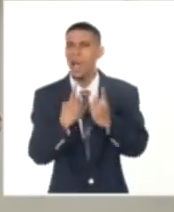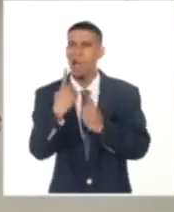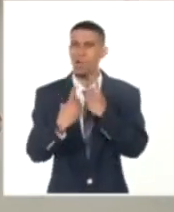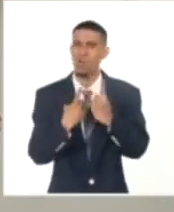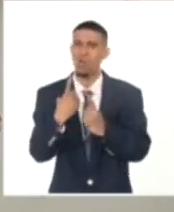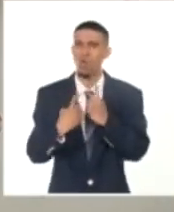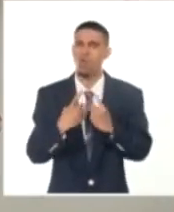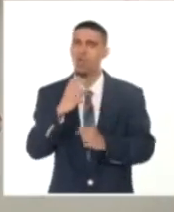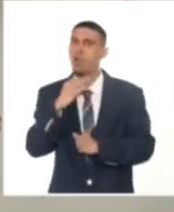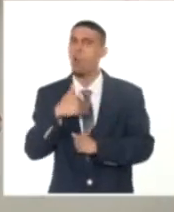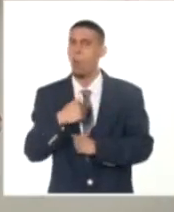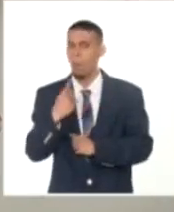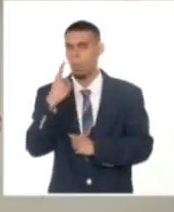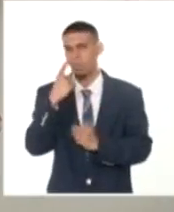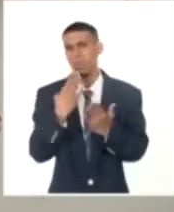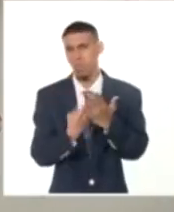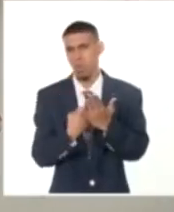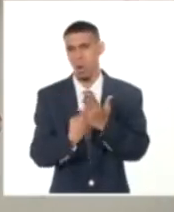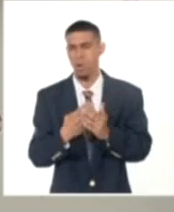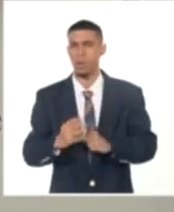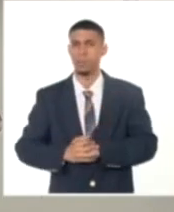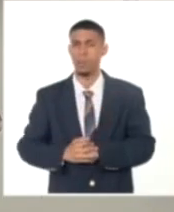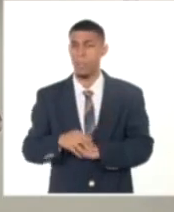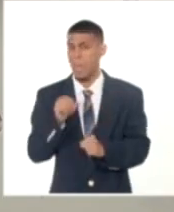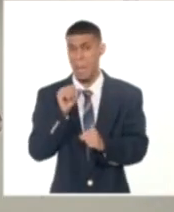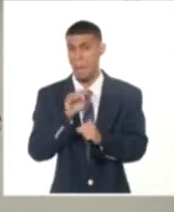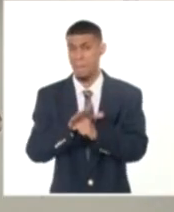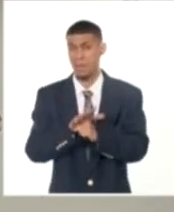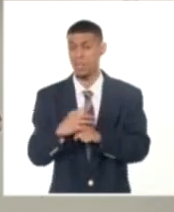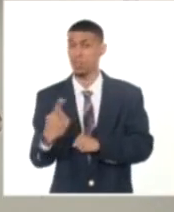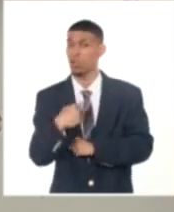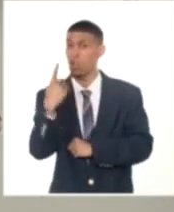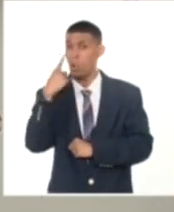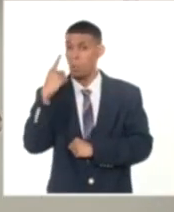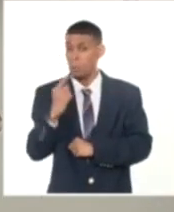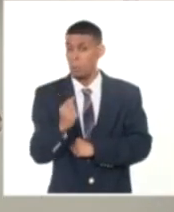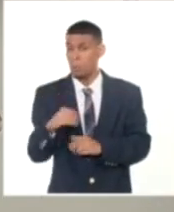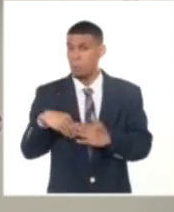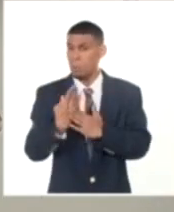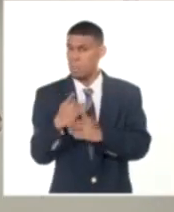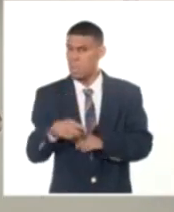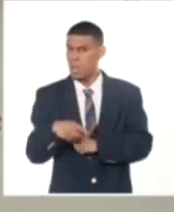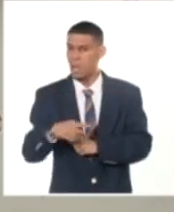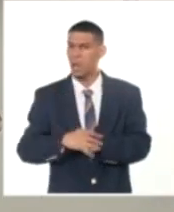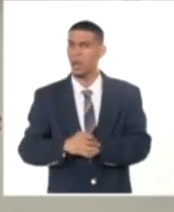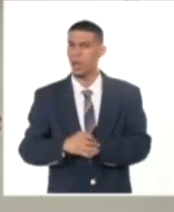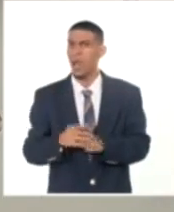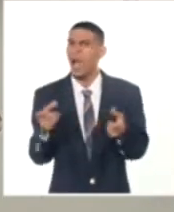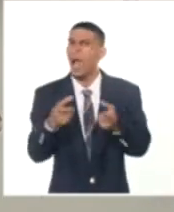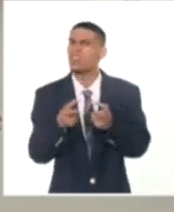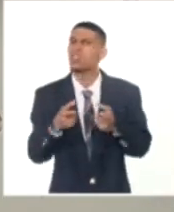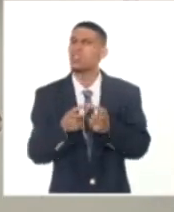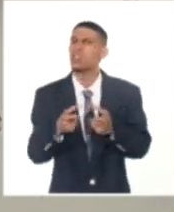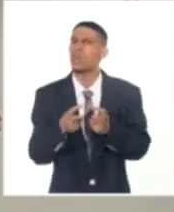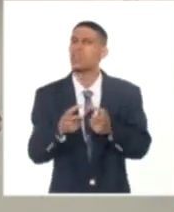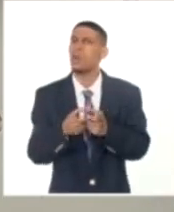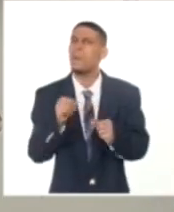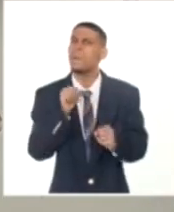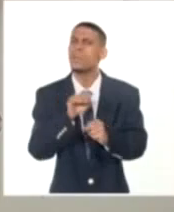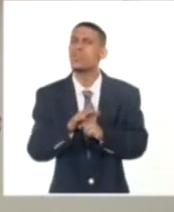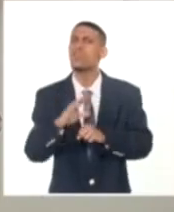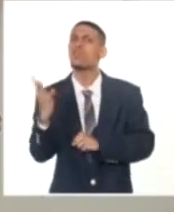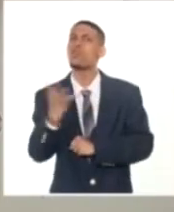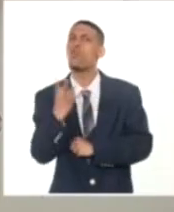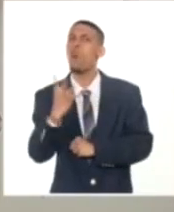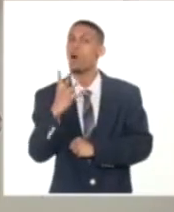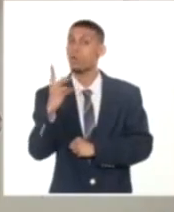dan respaldo a esta idea. Para empezar, conocimos hace pocos días que los BRICS, esa asociación que comenzó con 4 importantes